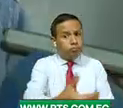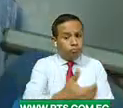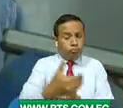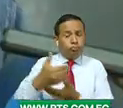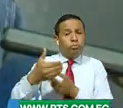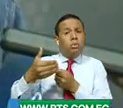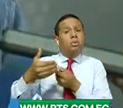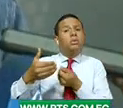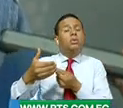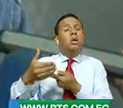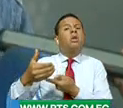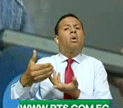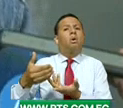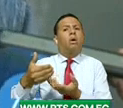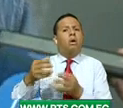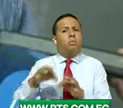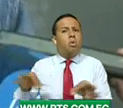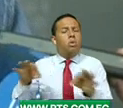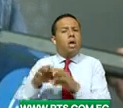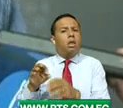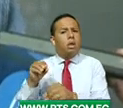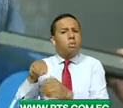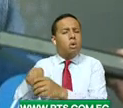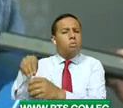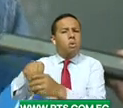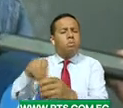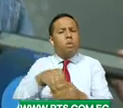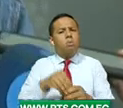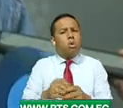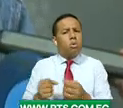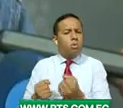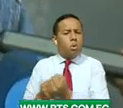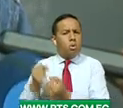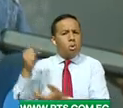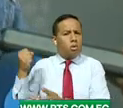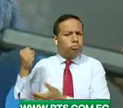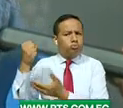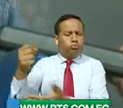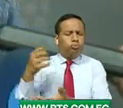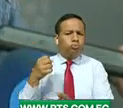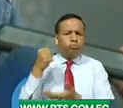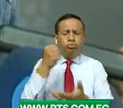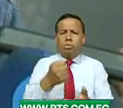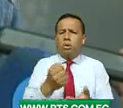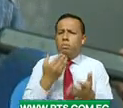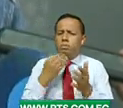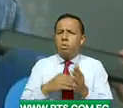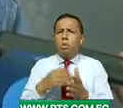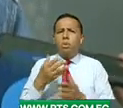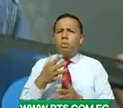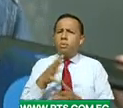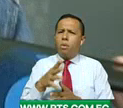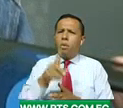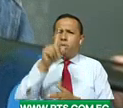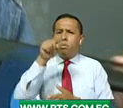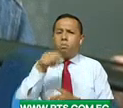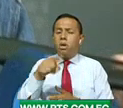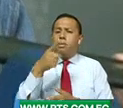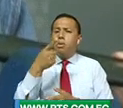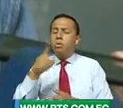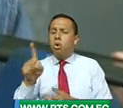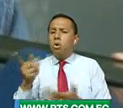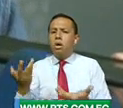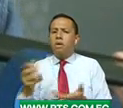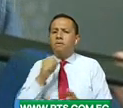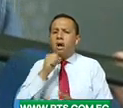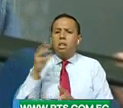El recorte presupuestario en inversión del 84%, hablamos de cerca de 1.000 millones de que no va a haber para inversión, pero